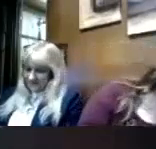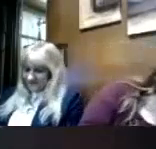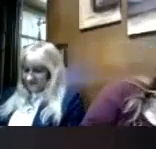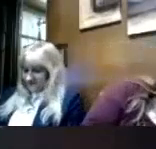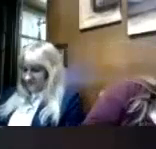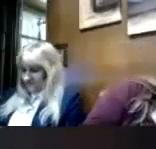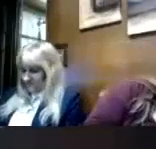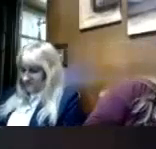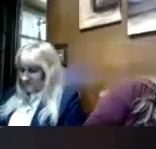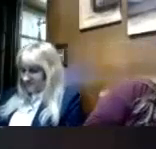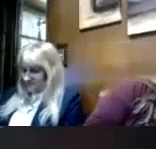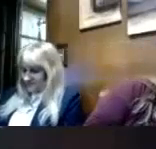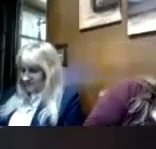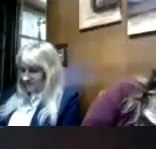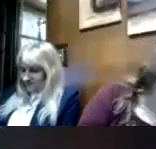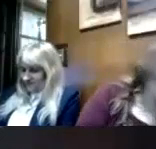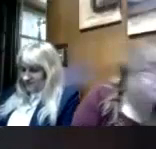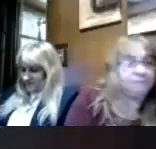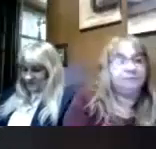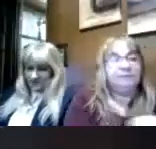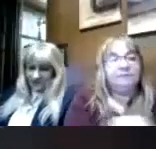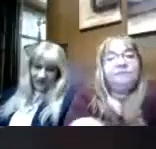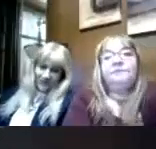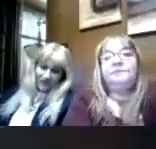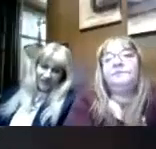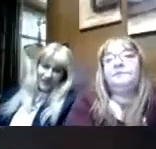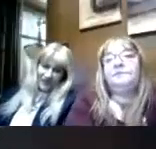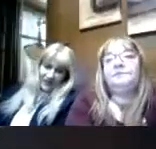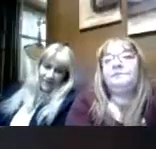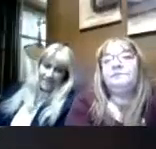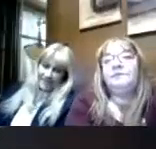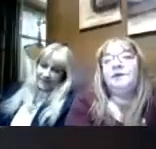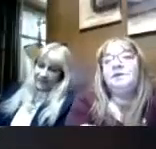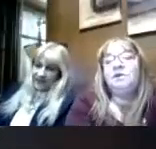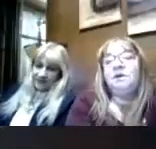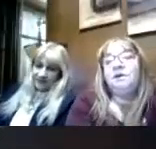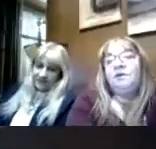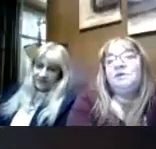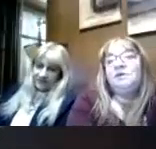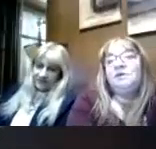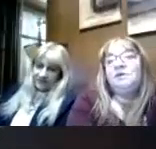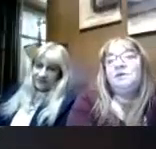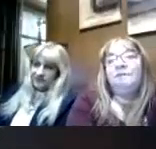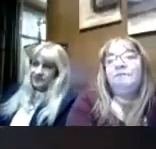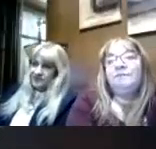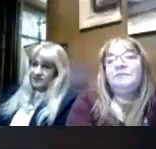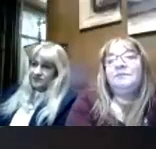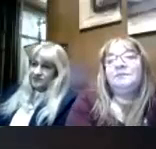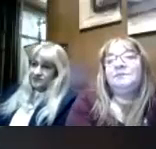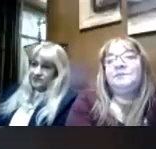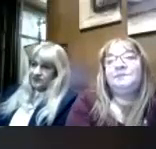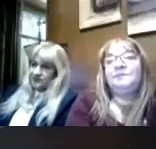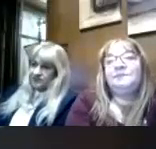un comprobante de recibo de dicho pedido, indicando fecha y hora en que lo toma.